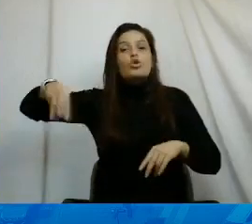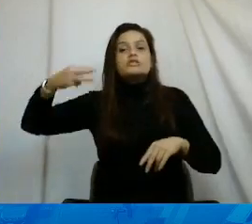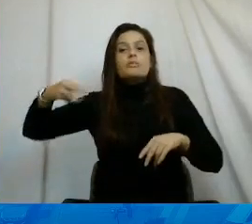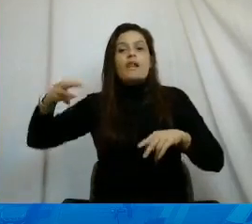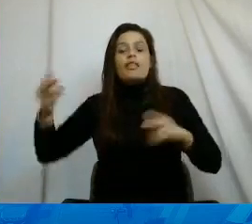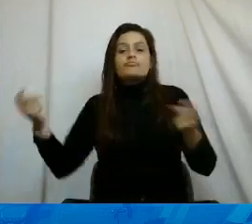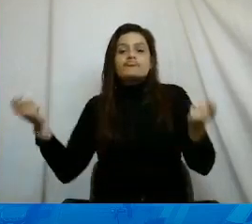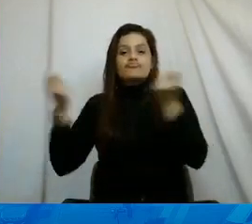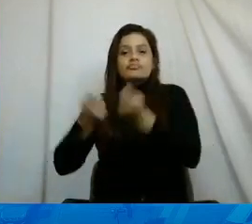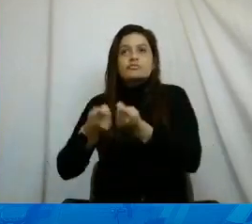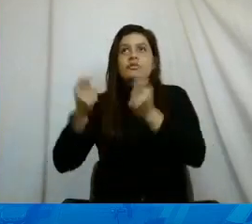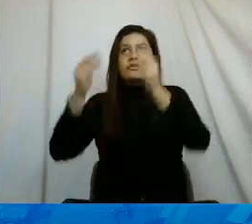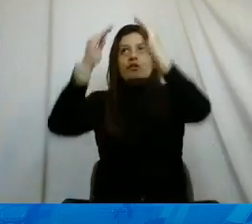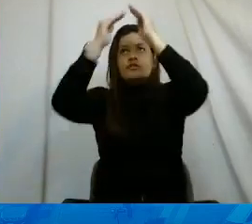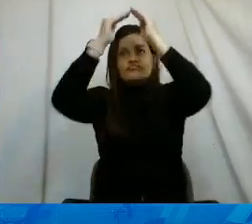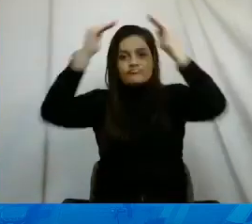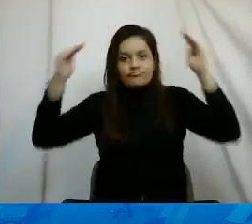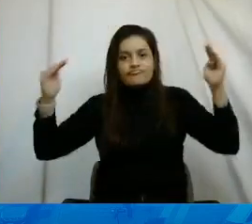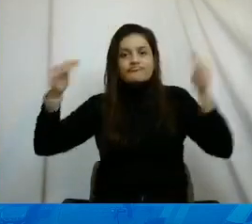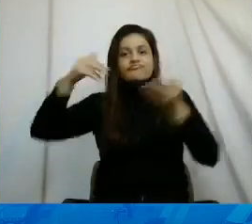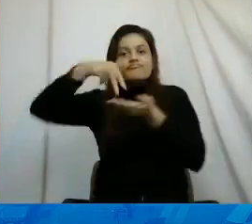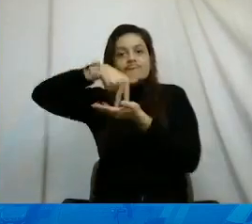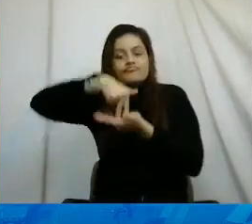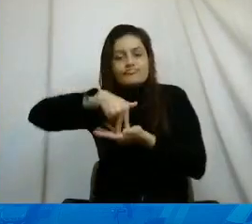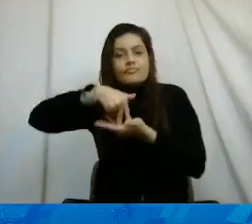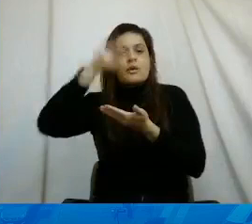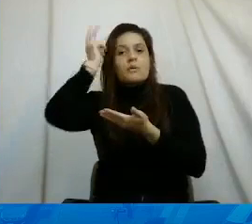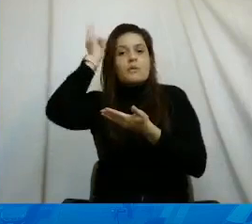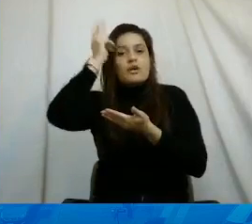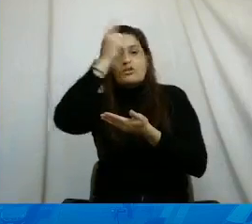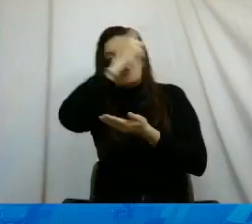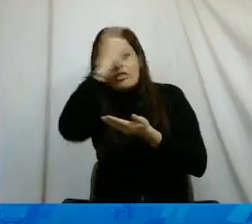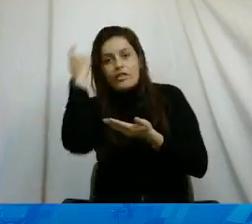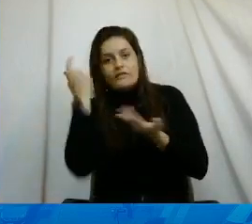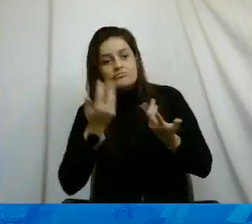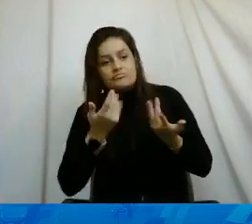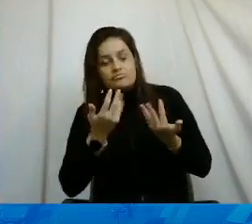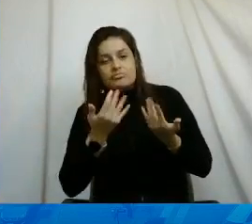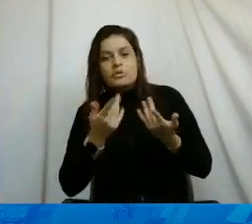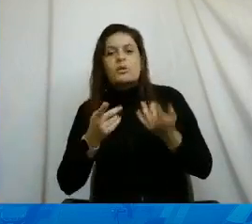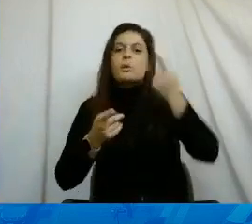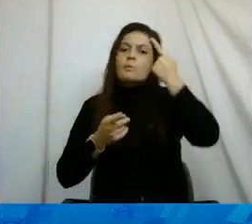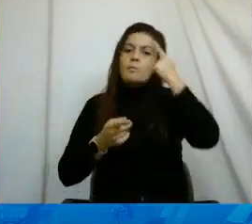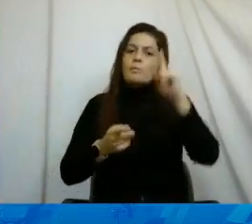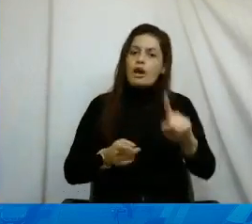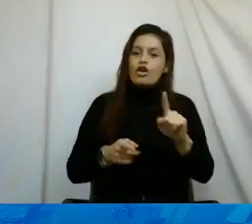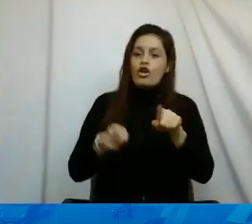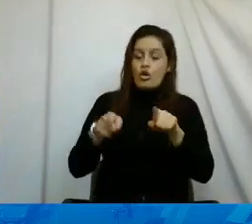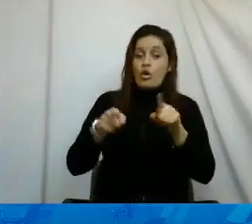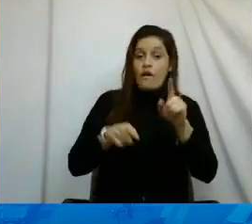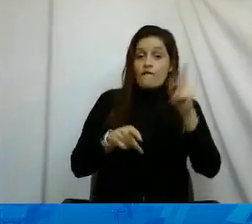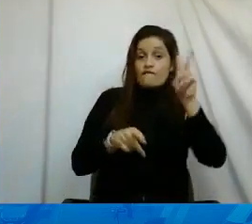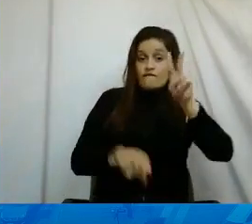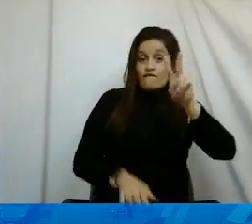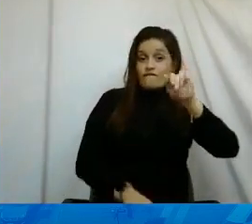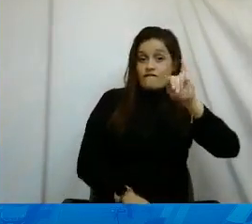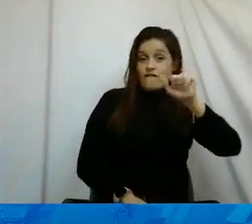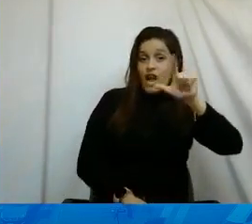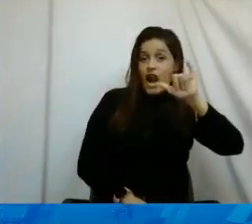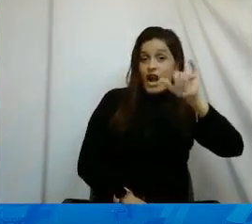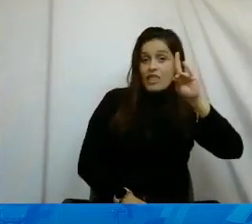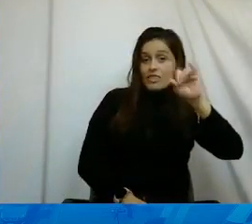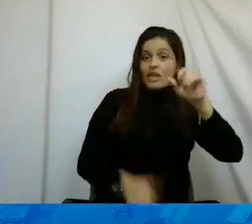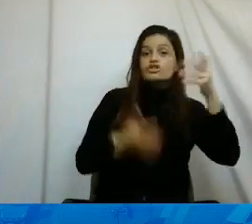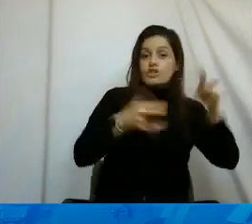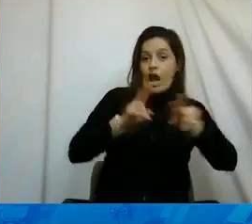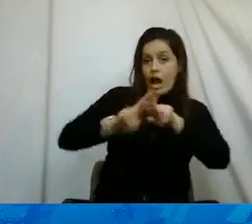construir el paradero, pero está hecho lo de Vialidad, se entiende, pero no está hecho el paradero. Esto en Villa Alegre, justo abajo donde